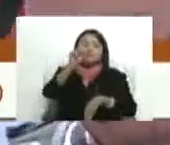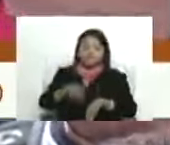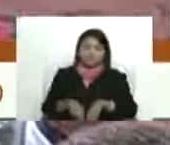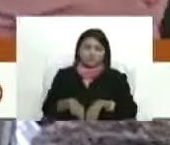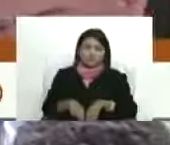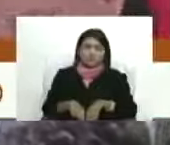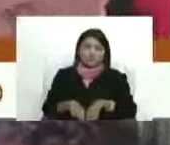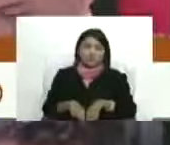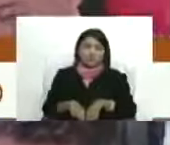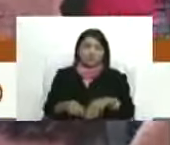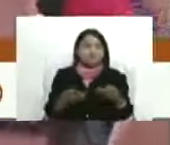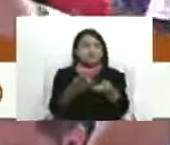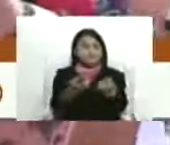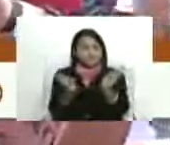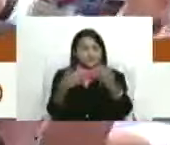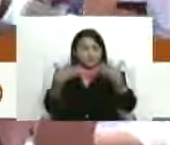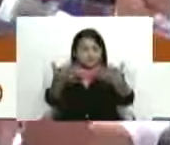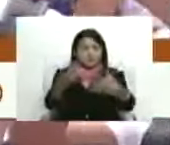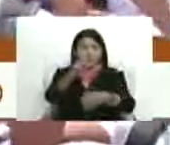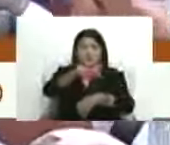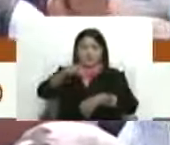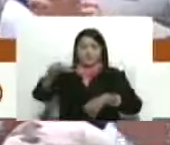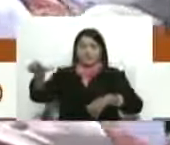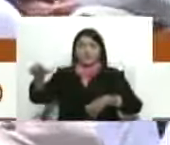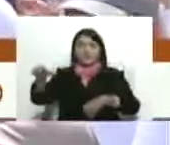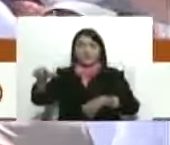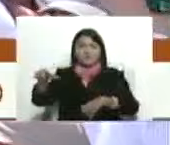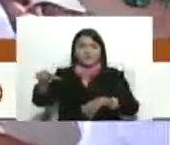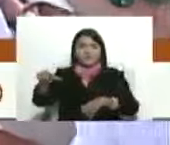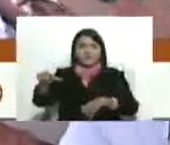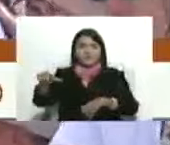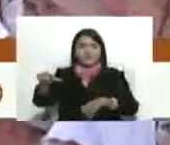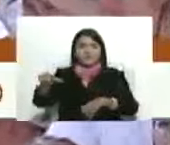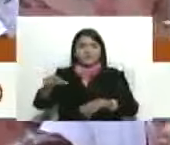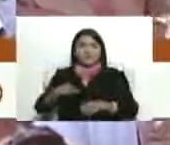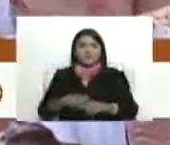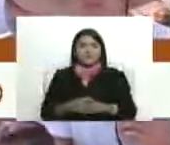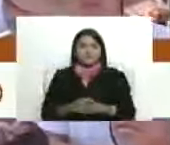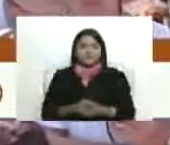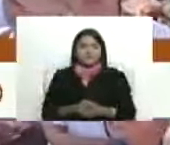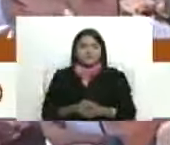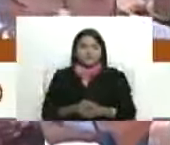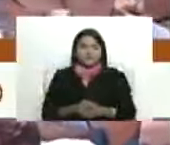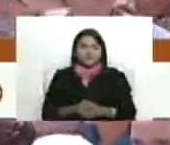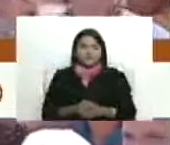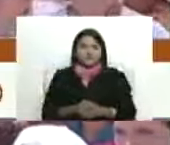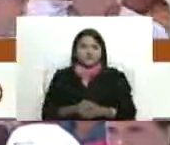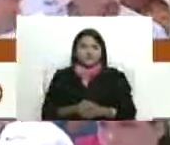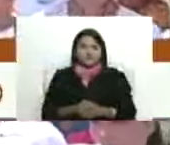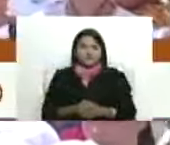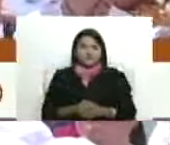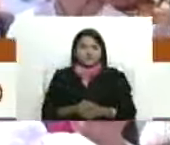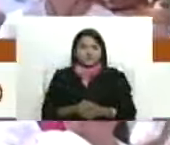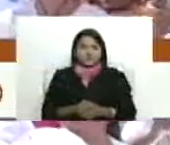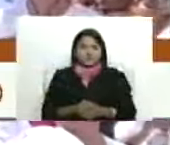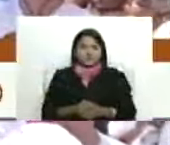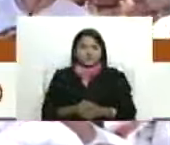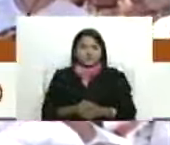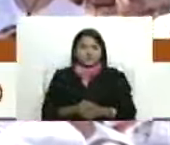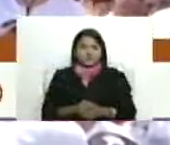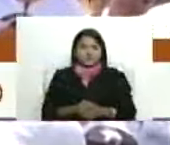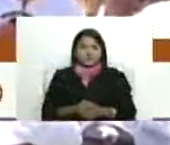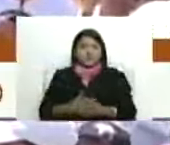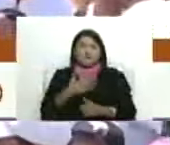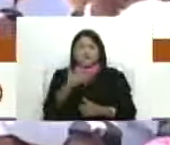queridas hermanas queridos hermanos ya estamos entrando en la última